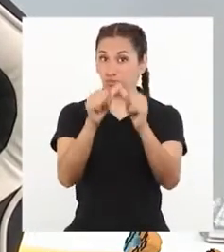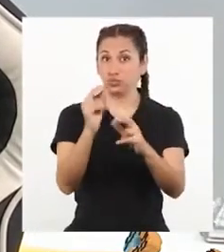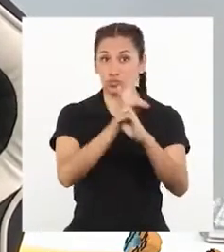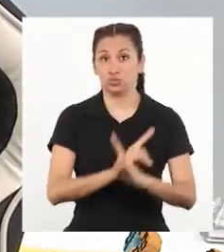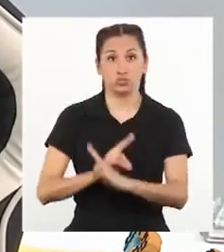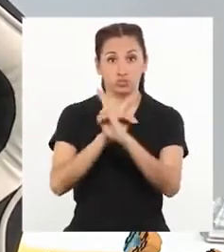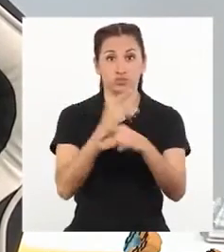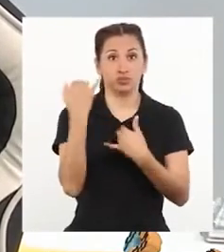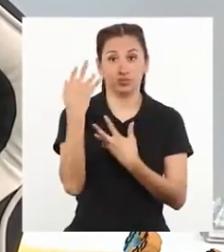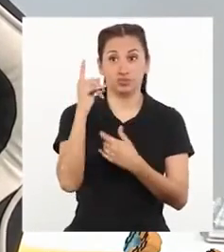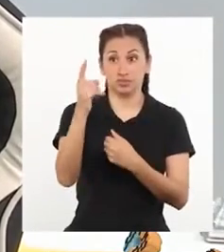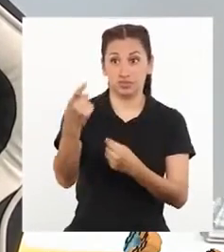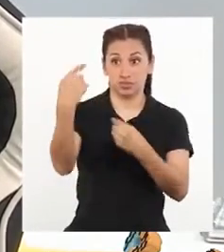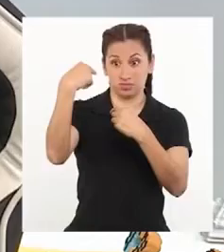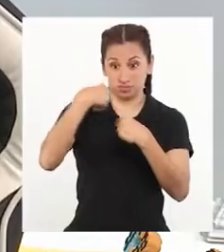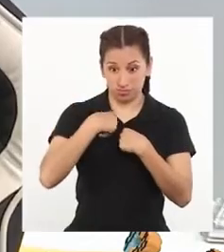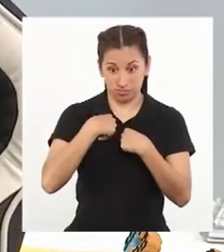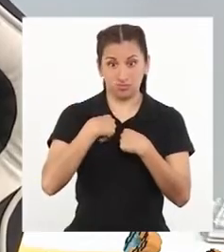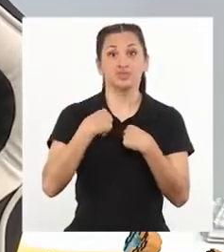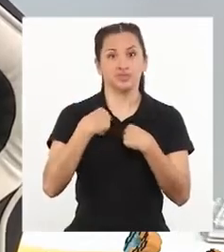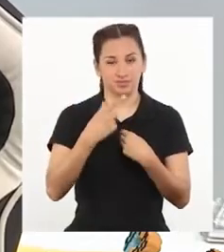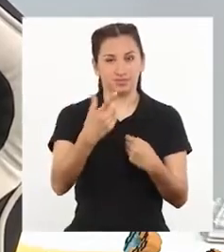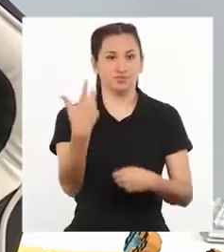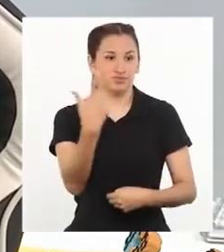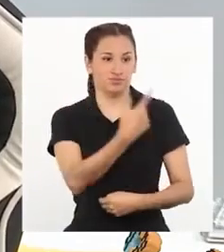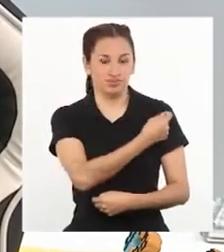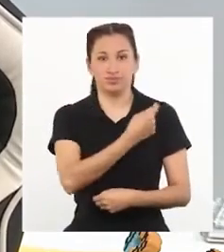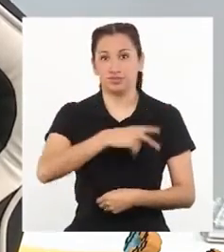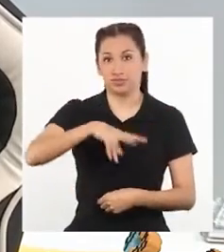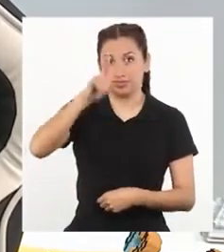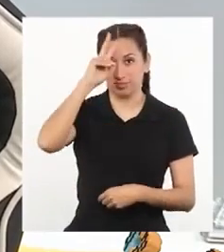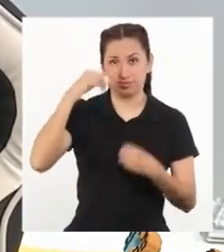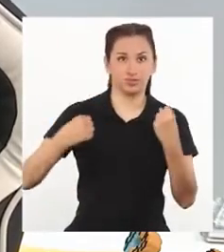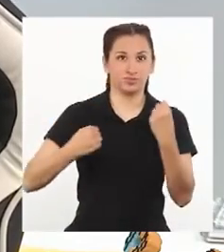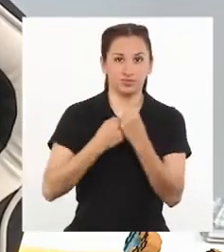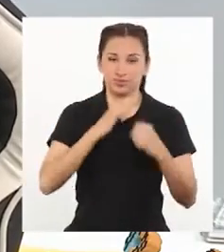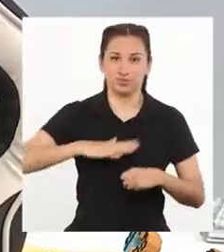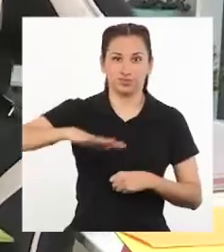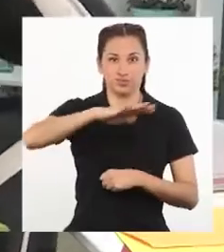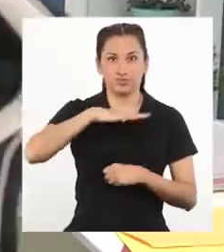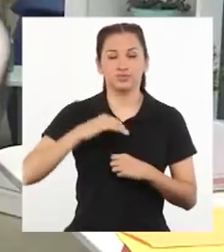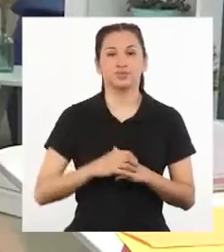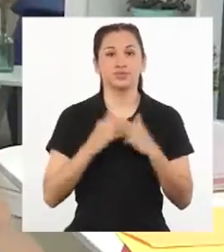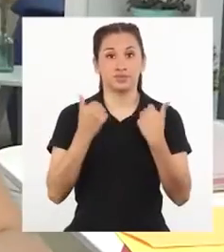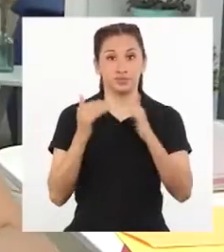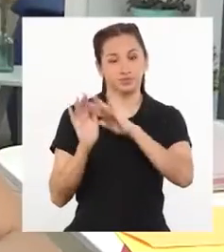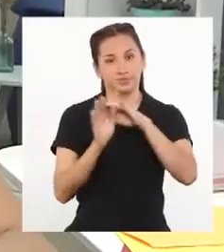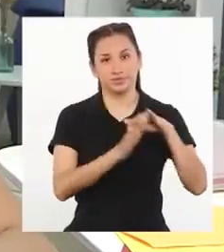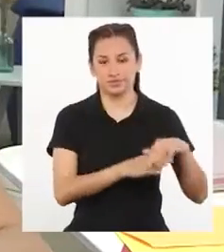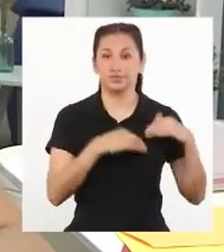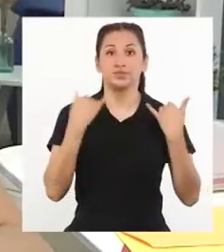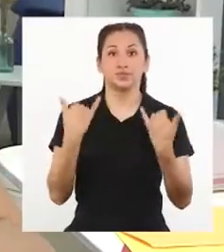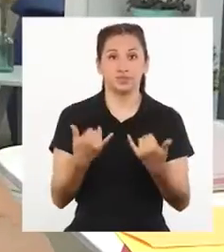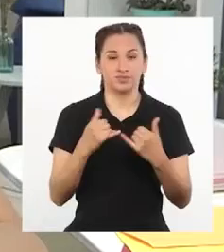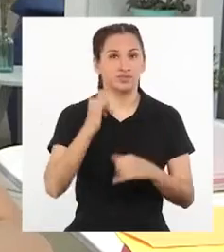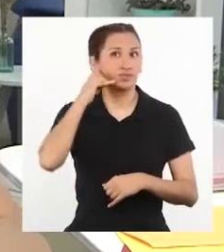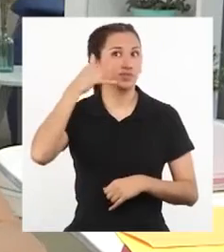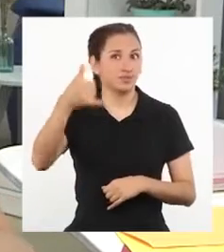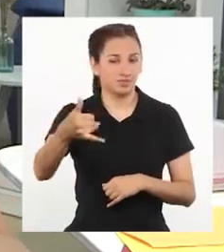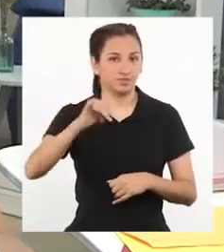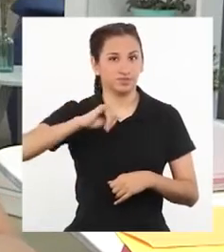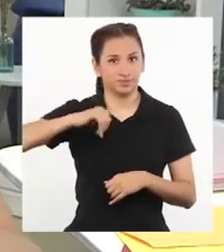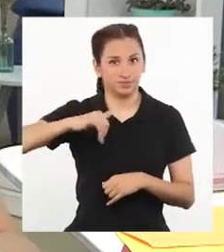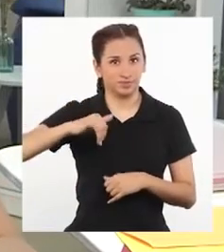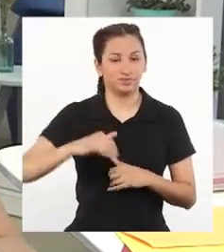cuidándonos y esperemos nuestro turno para poner el hombro por el Perú, por los nuestros. Ahora sí,